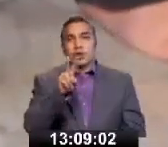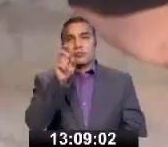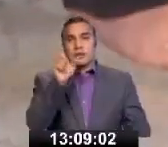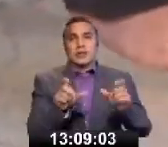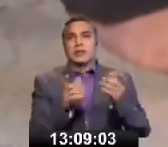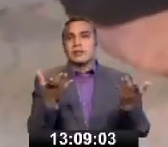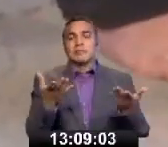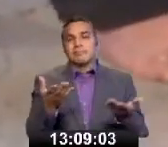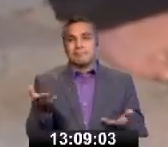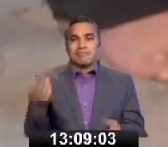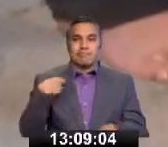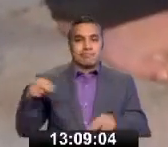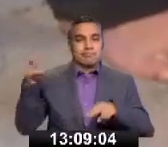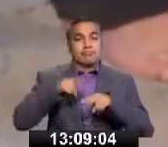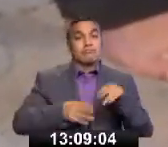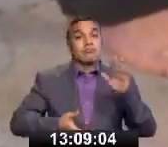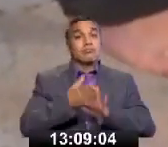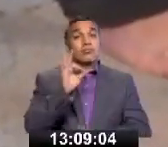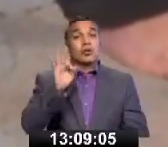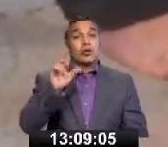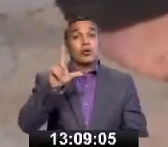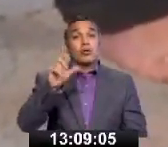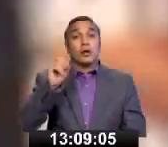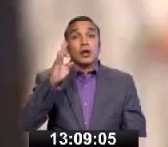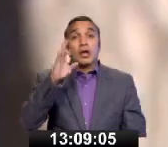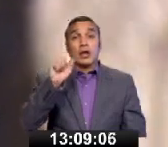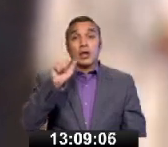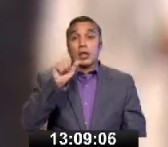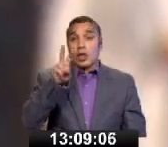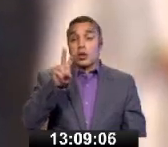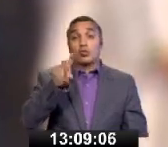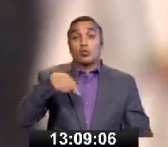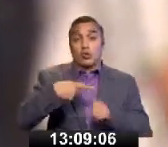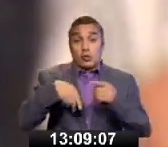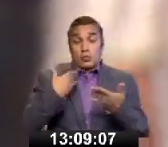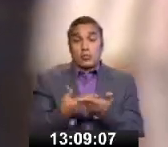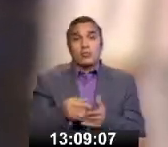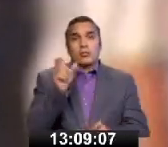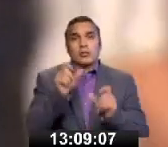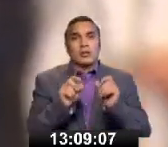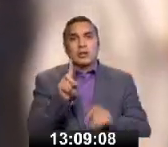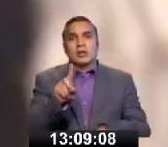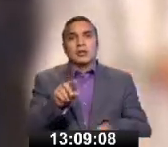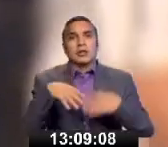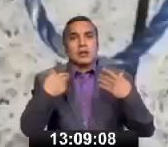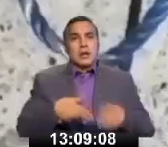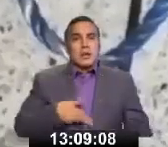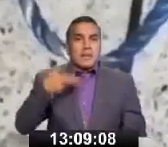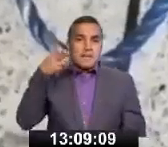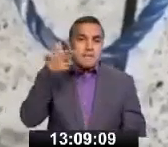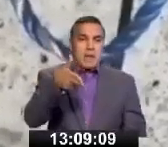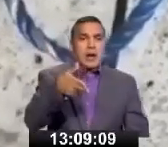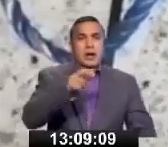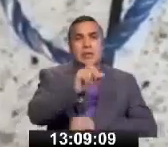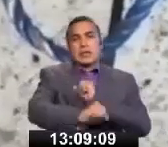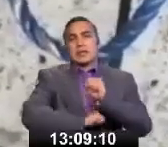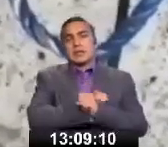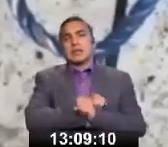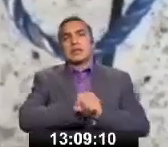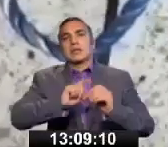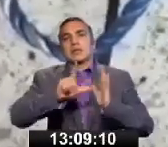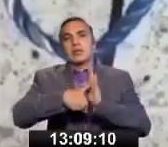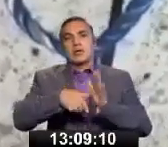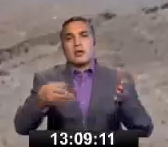le contrataron para que lo llevara a la Floresta 2, donde al llegar lo sometieron con armas de fuego, lo amarraron y